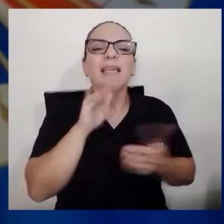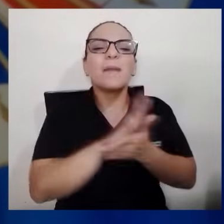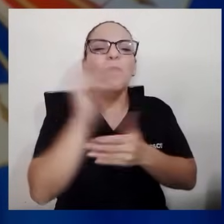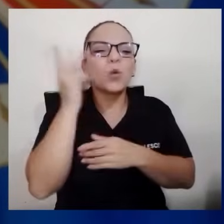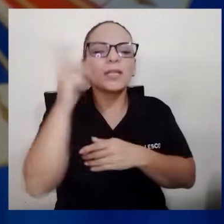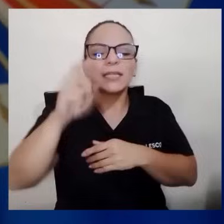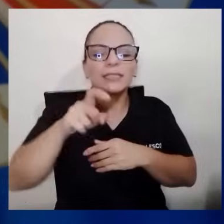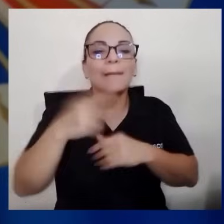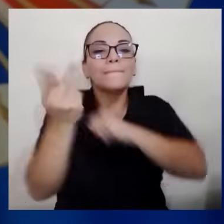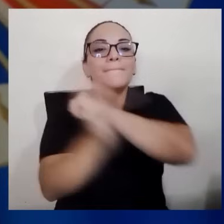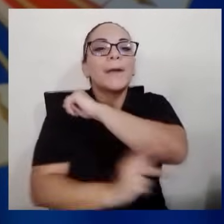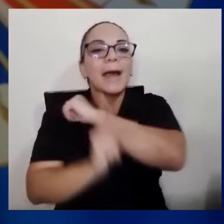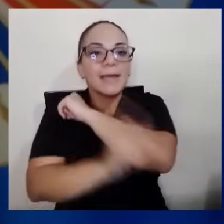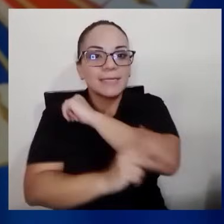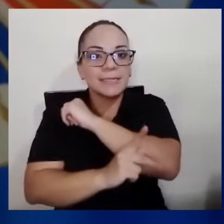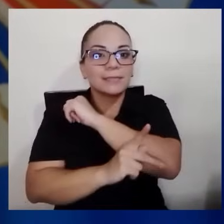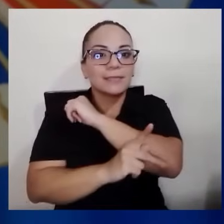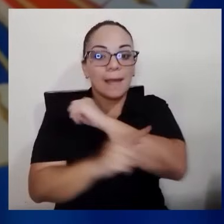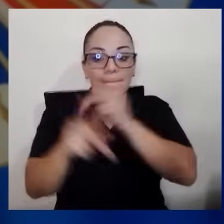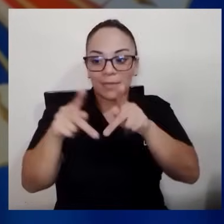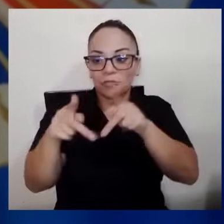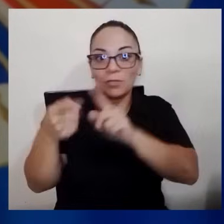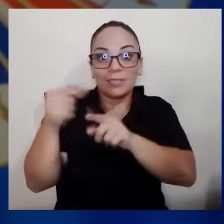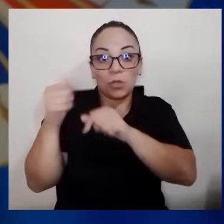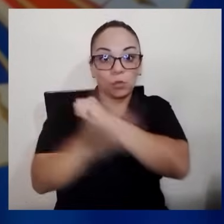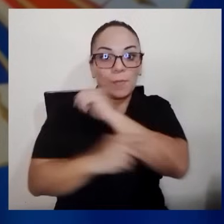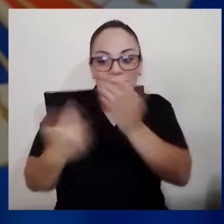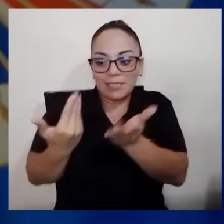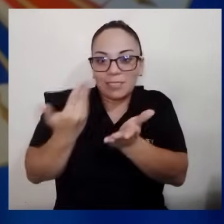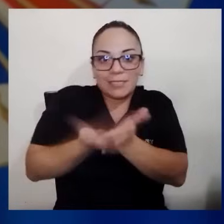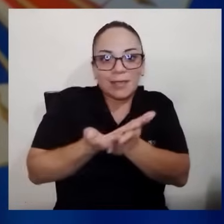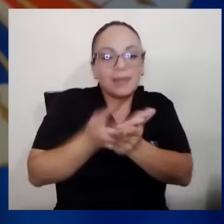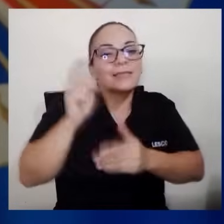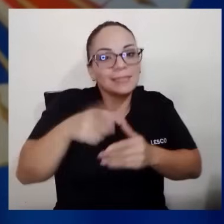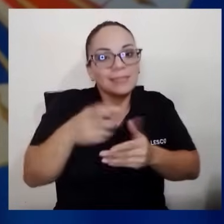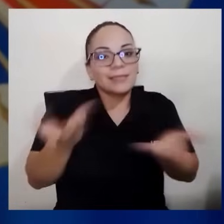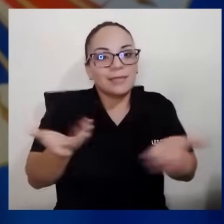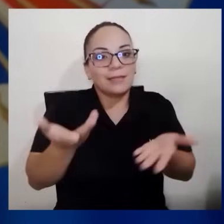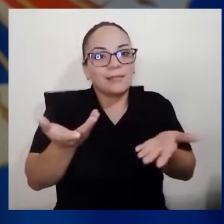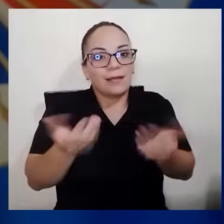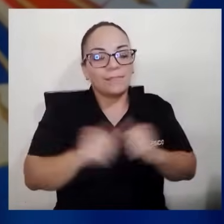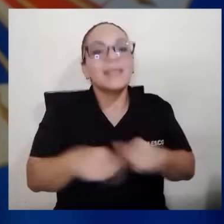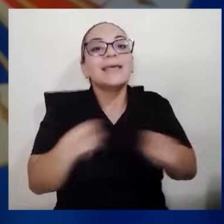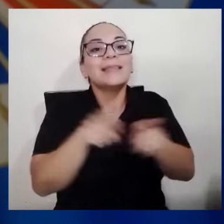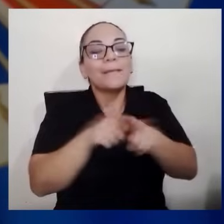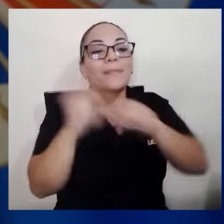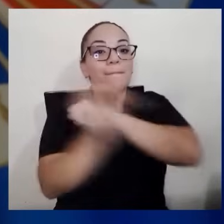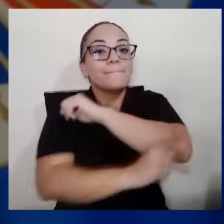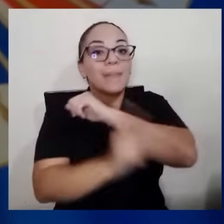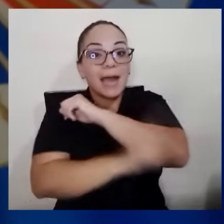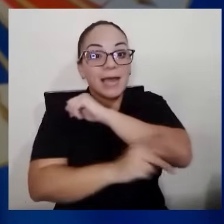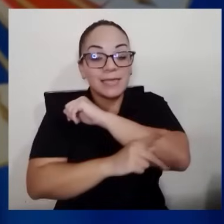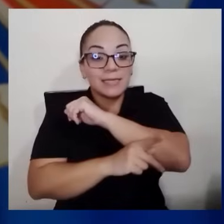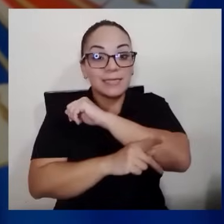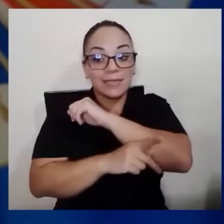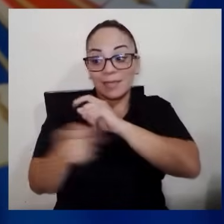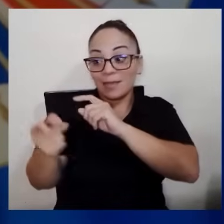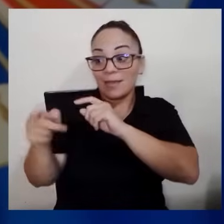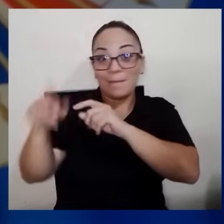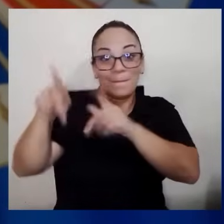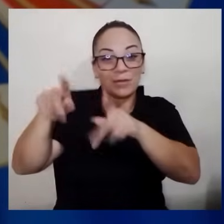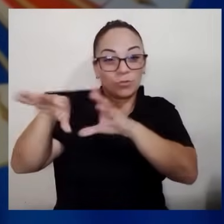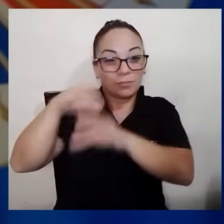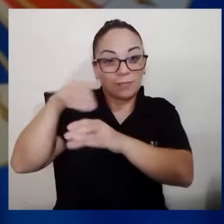predictibilidad y colaboración de los países emisores y los países de